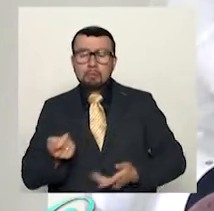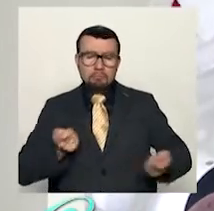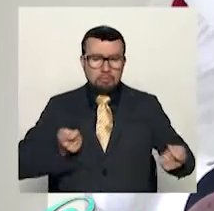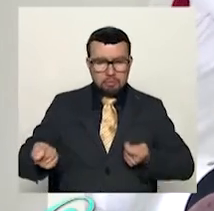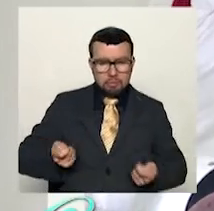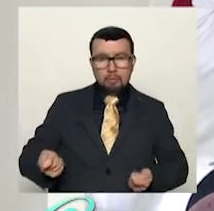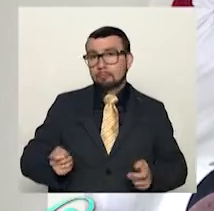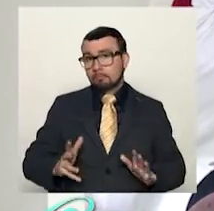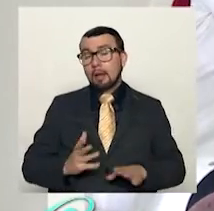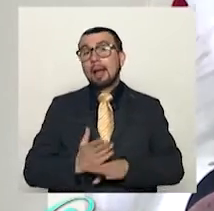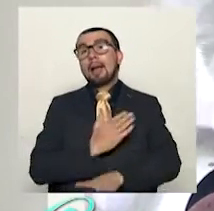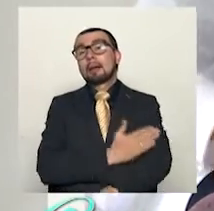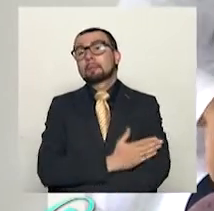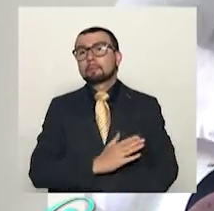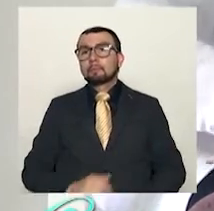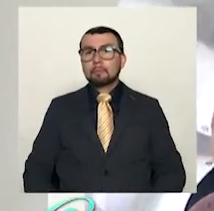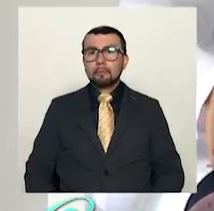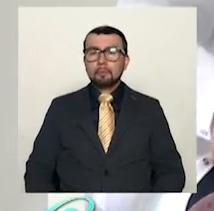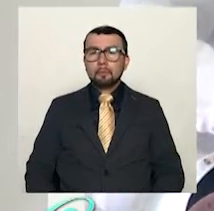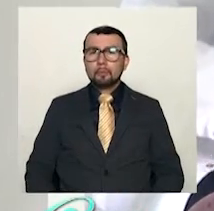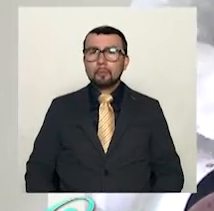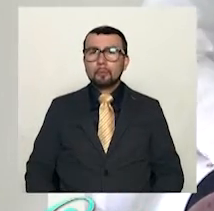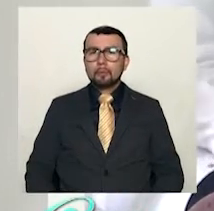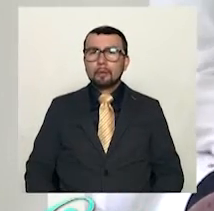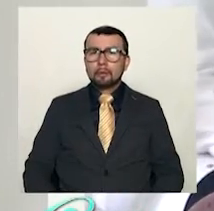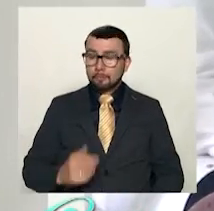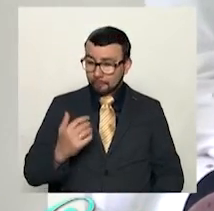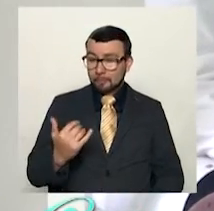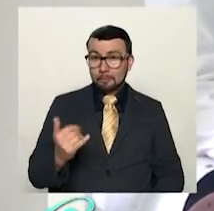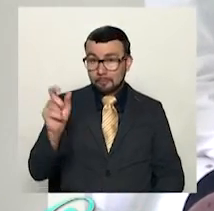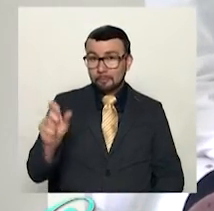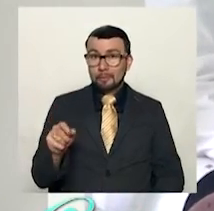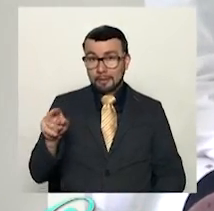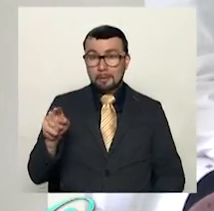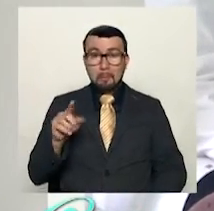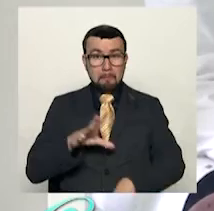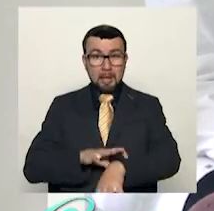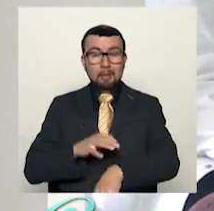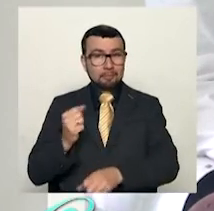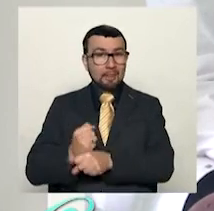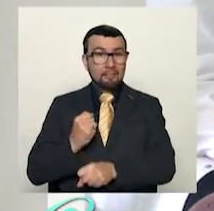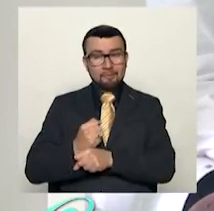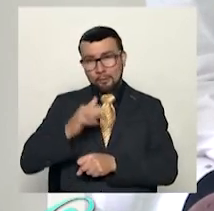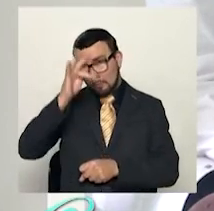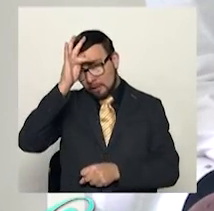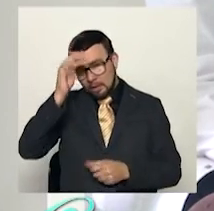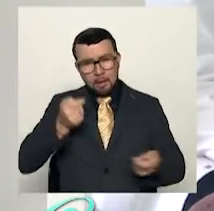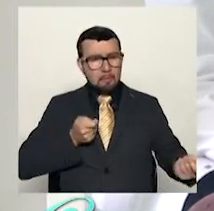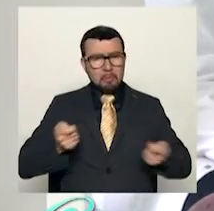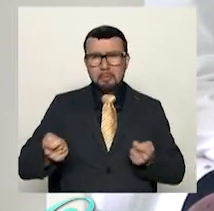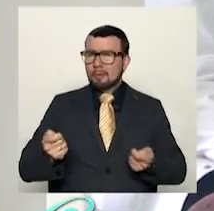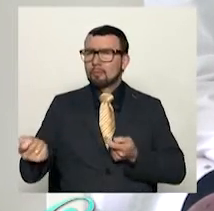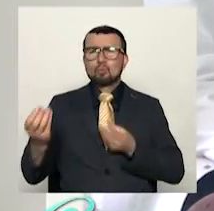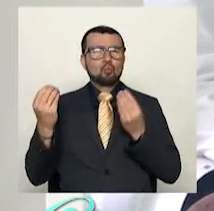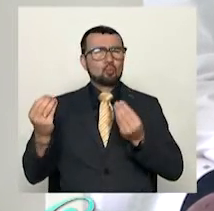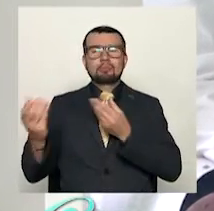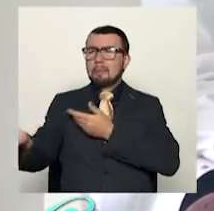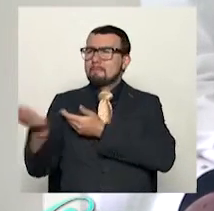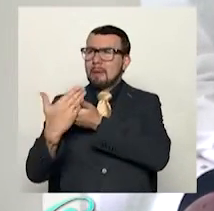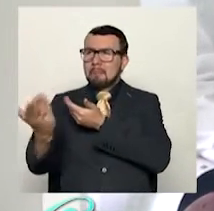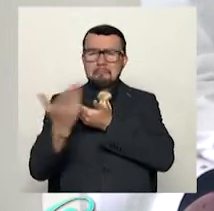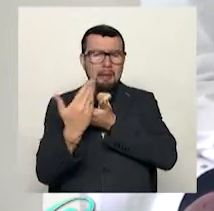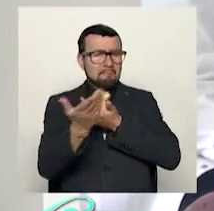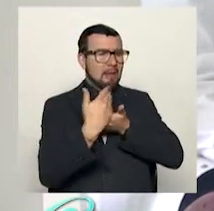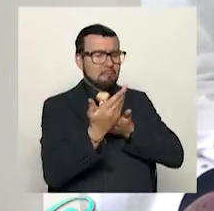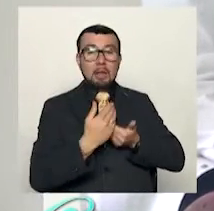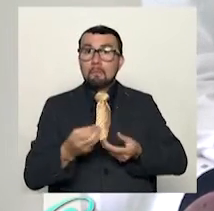claridad. Y esta es la opinión de una médica que trabaja en un hospital, que le toca manejar volúmenes de personas,